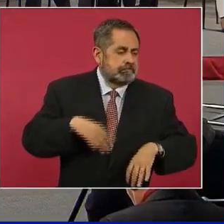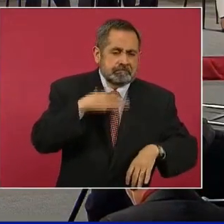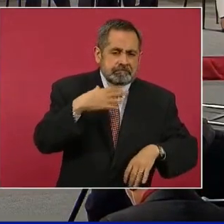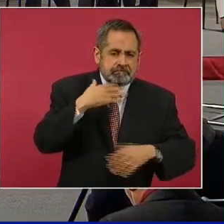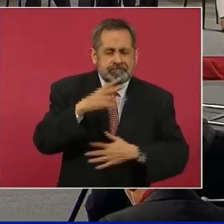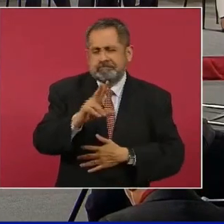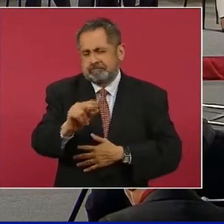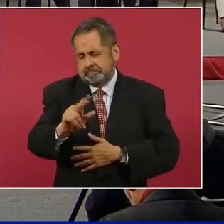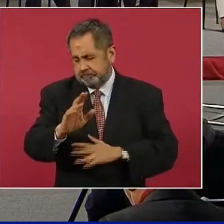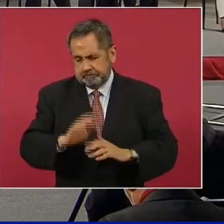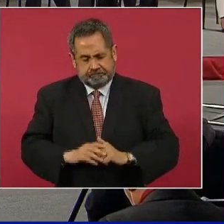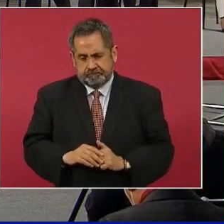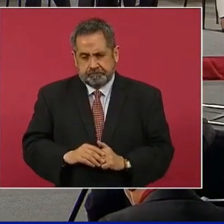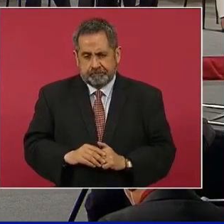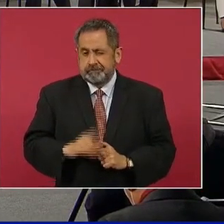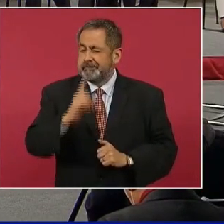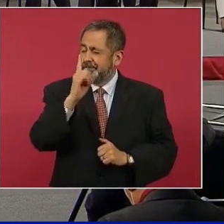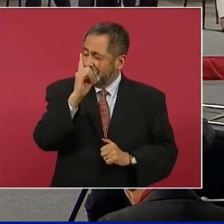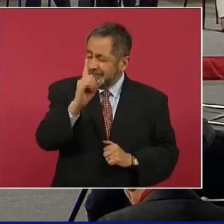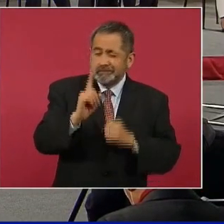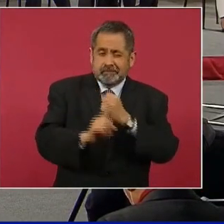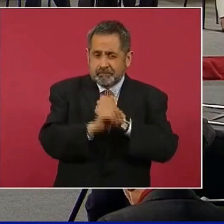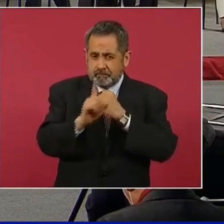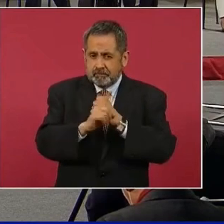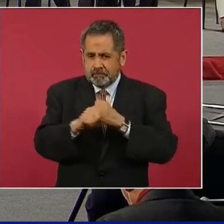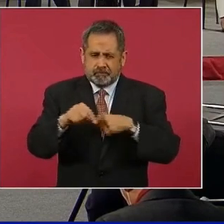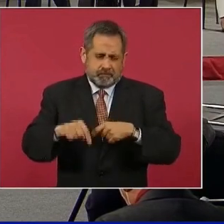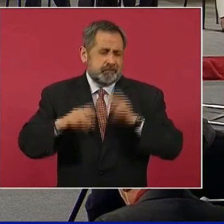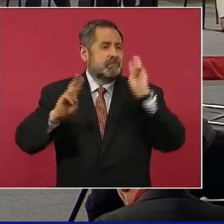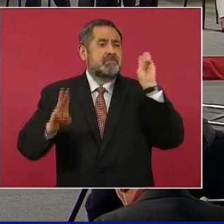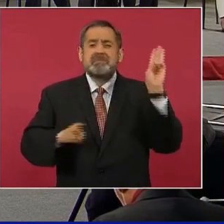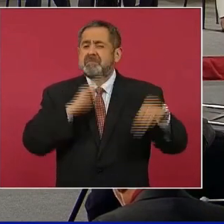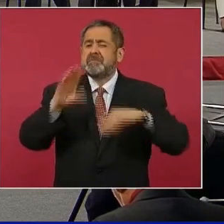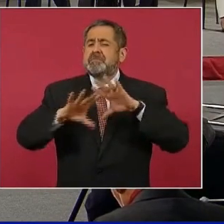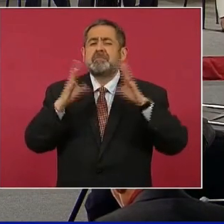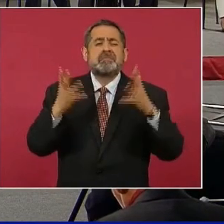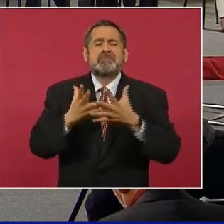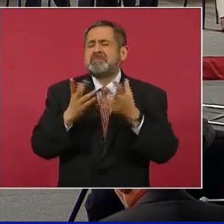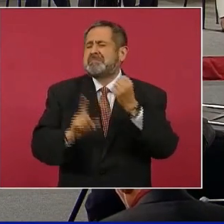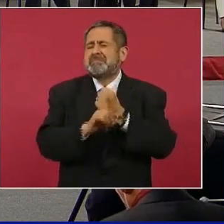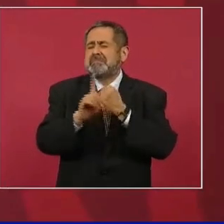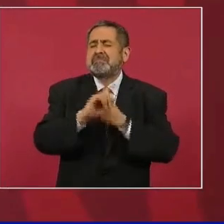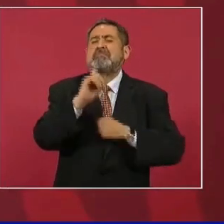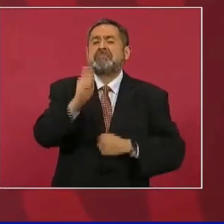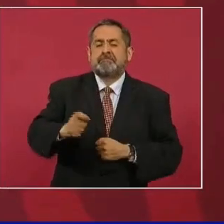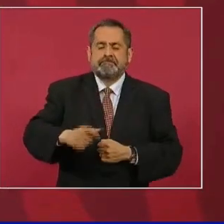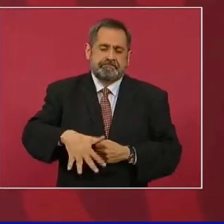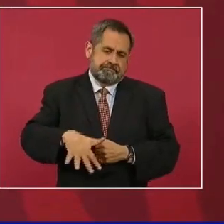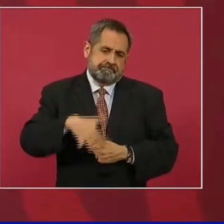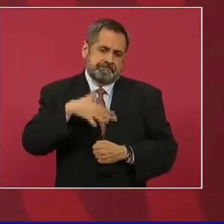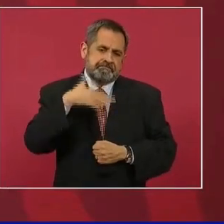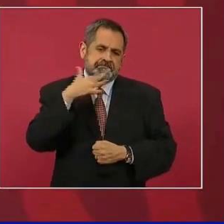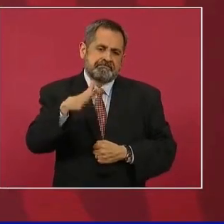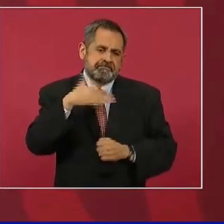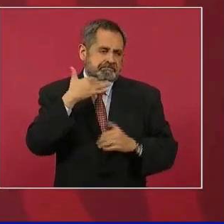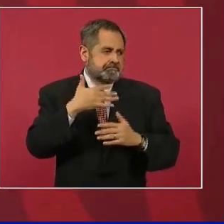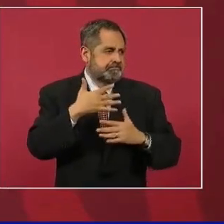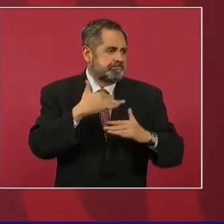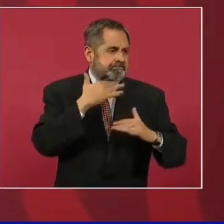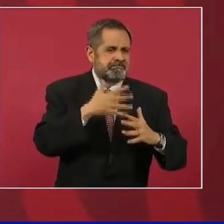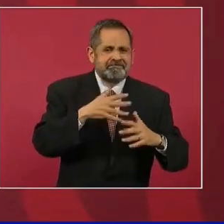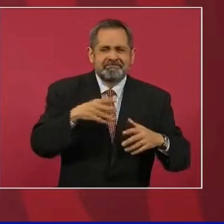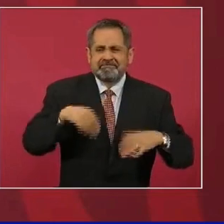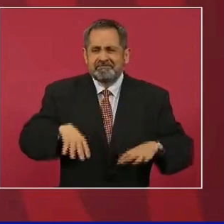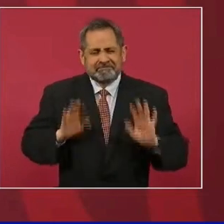Considero que el principal problema, no solo de México, sino del mundo, es la corrupción